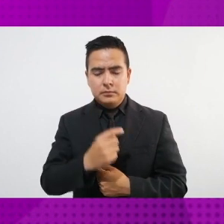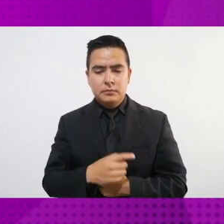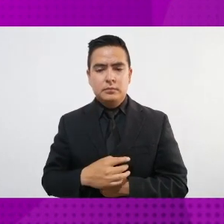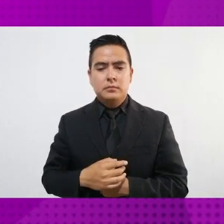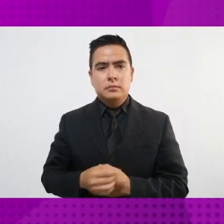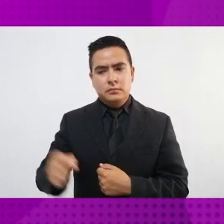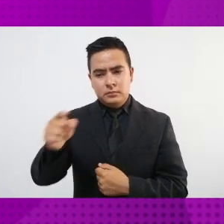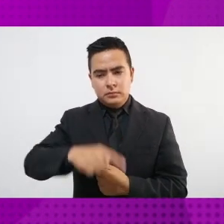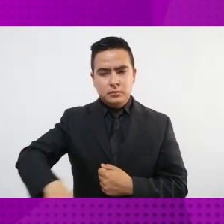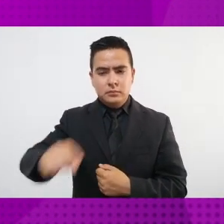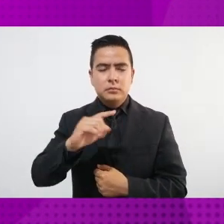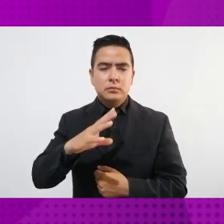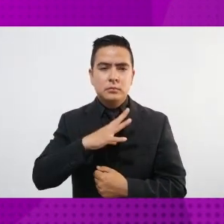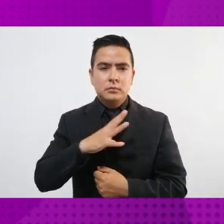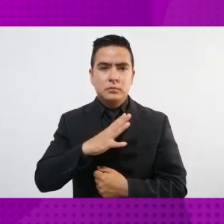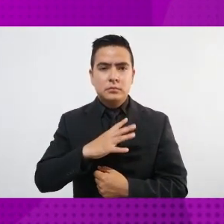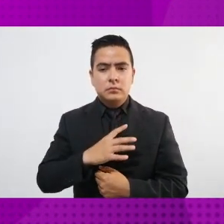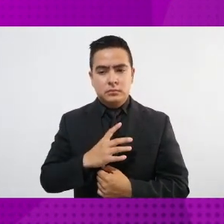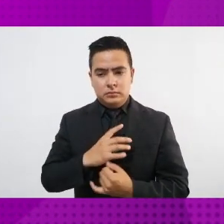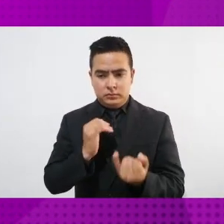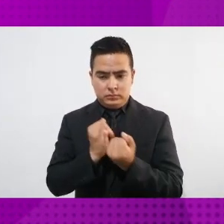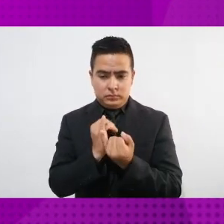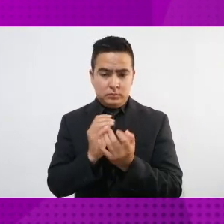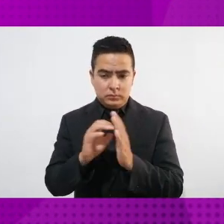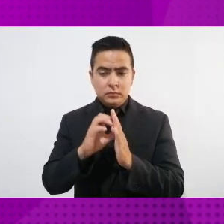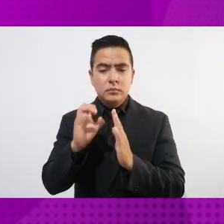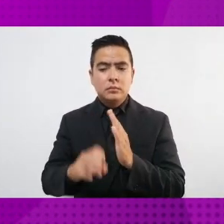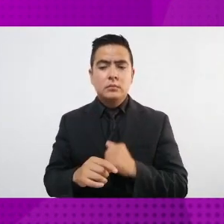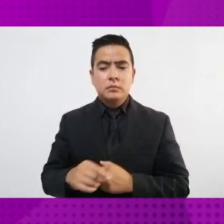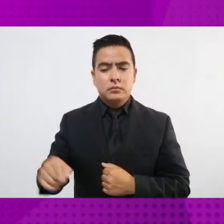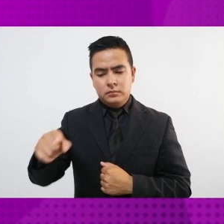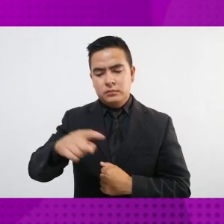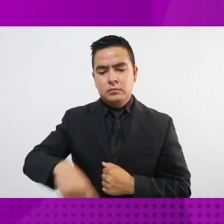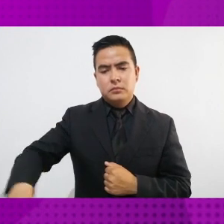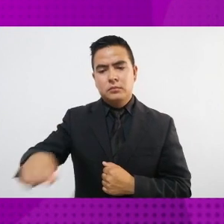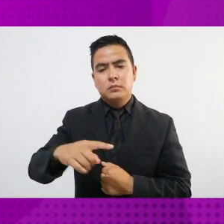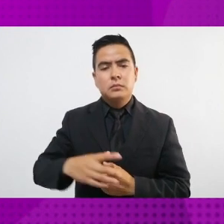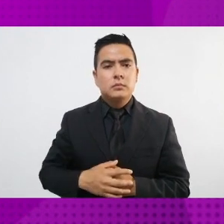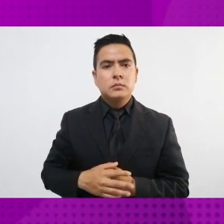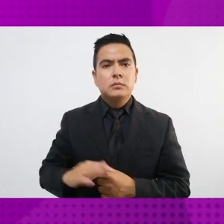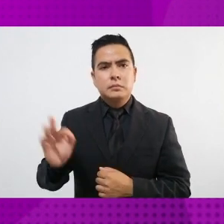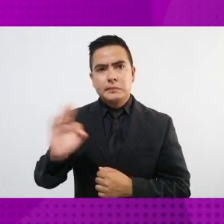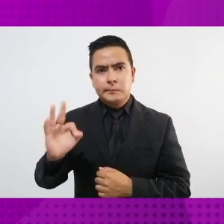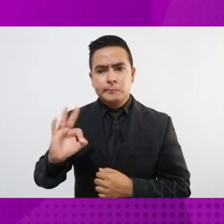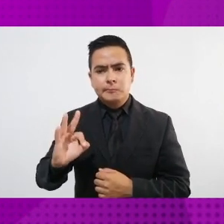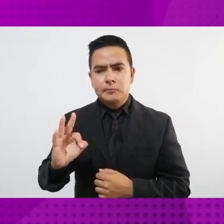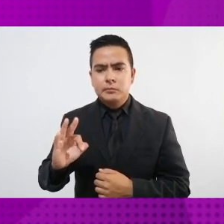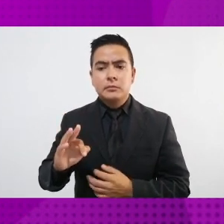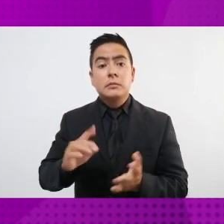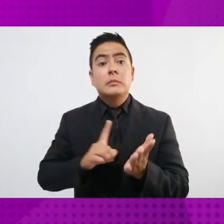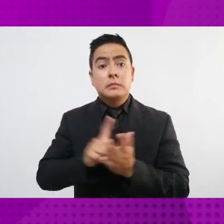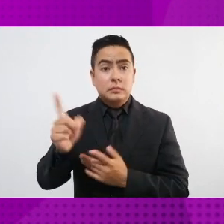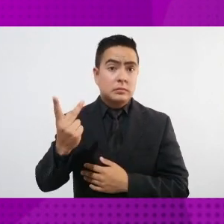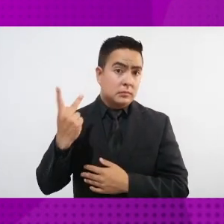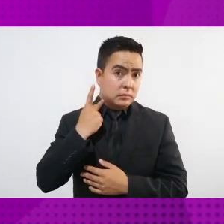de ninguna manera, ningún estado de excepción y ninguna suspensión de derechos puede derogar o puede suspender